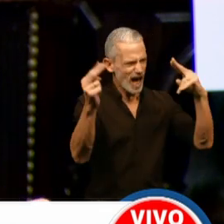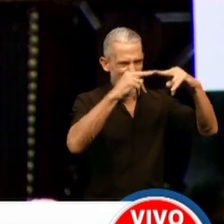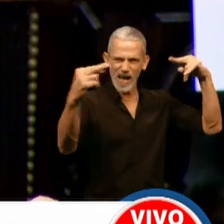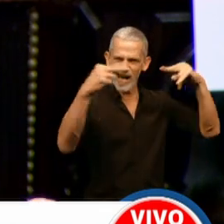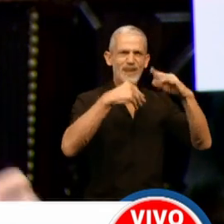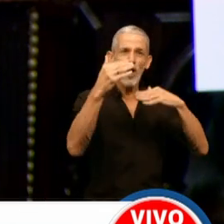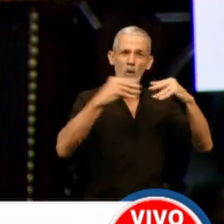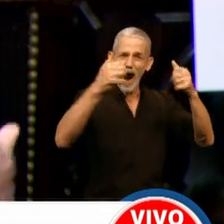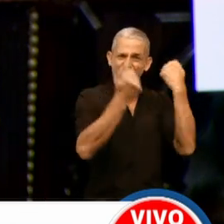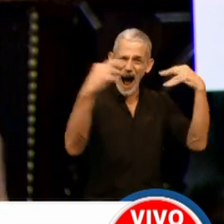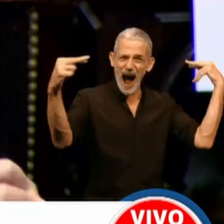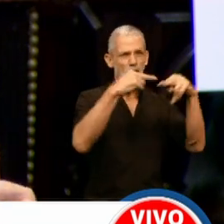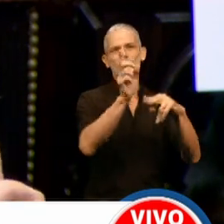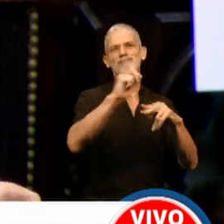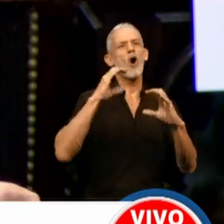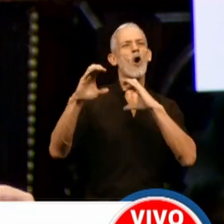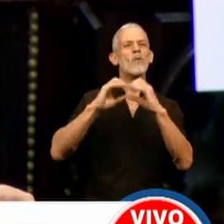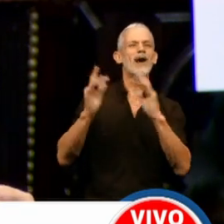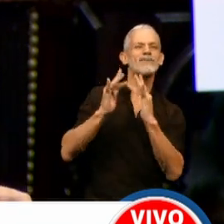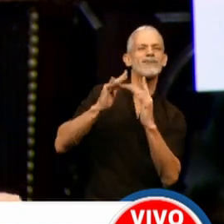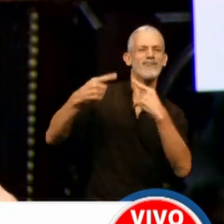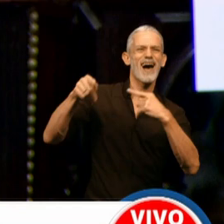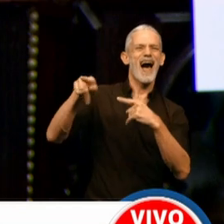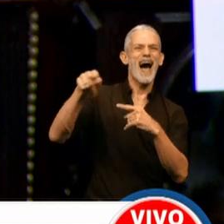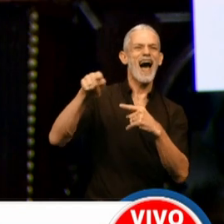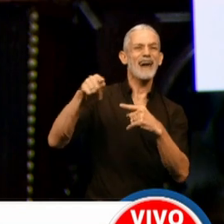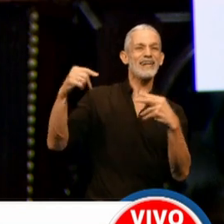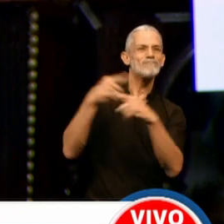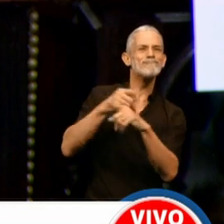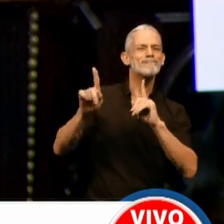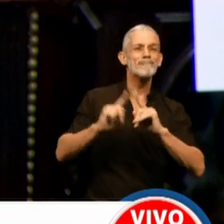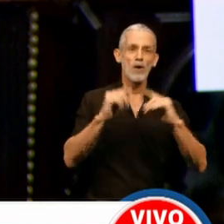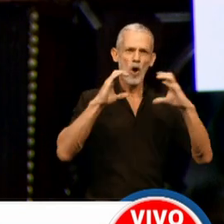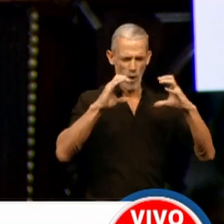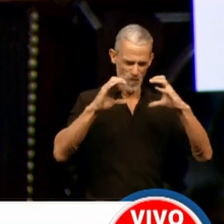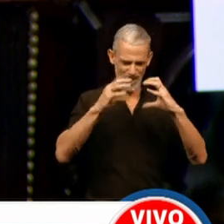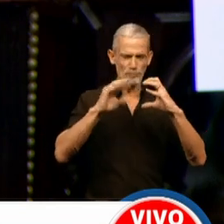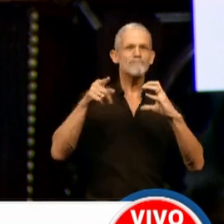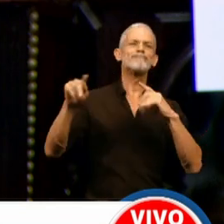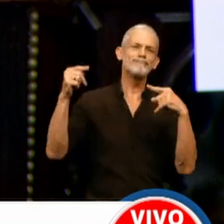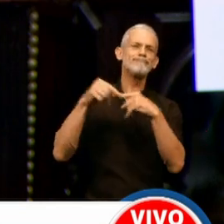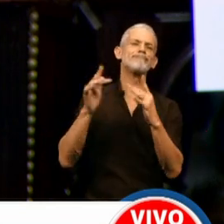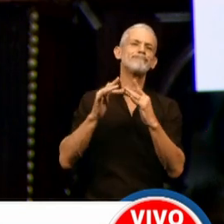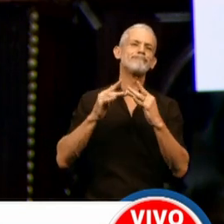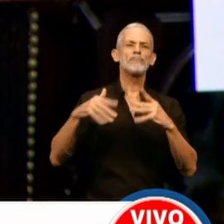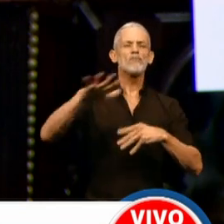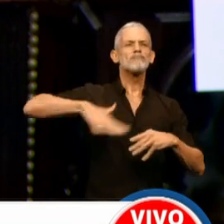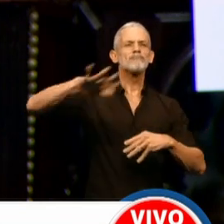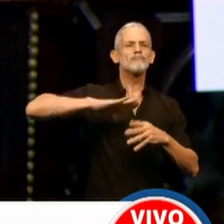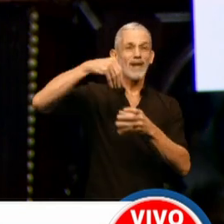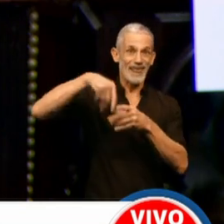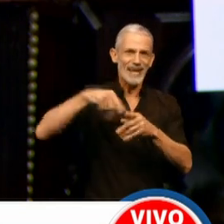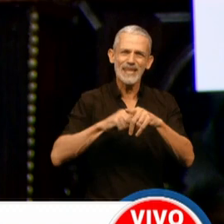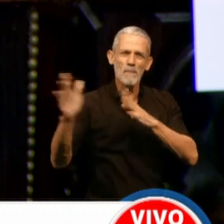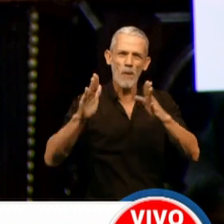tienen que ver con la comunicación y con las telecomunicaciones cuando debatimos comunicación estamos debatiendo nuestro hábitat de